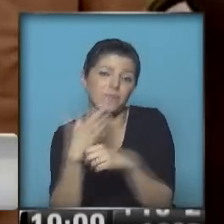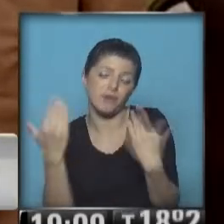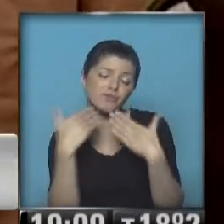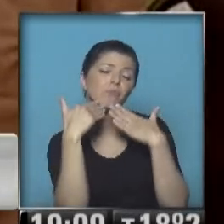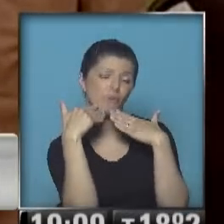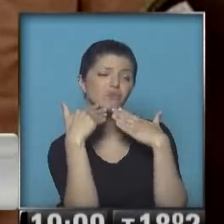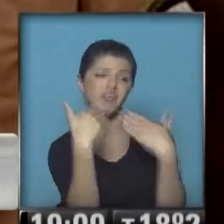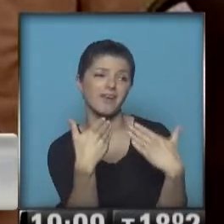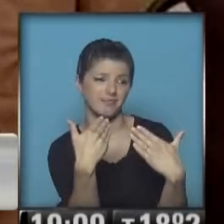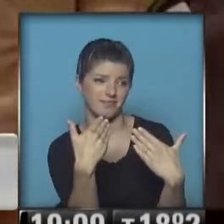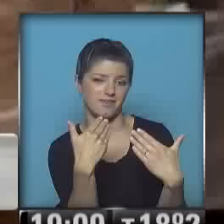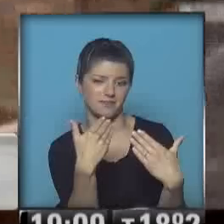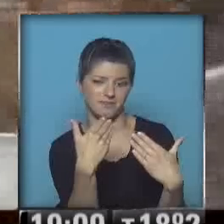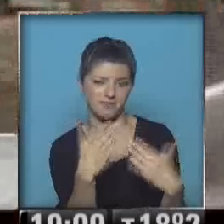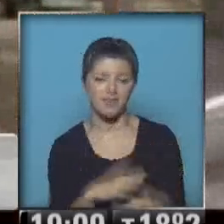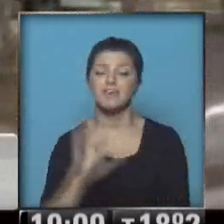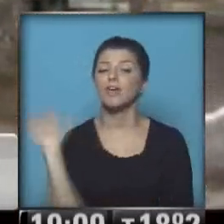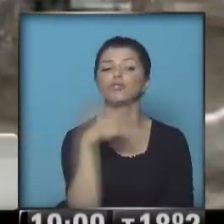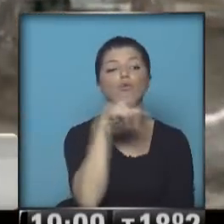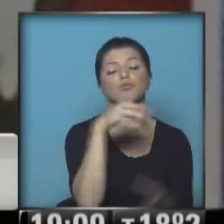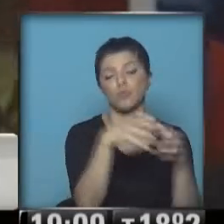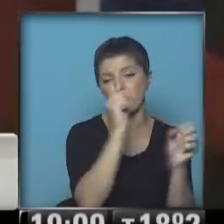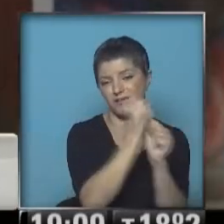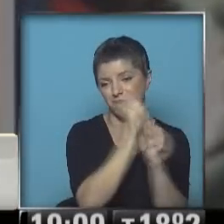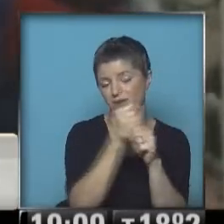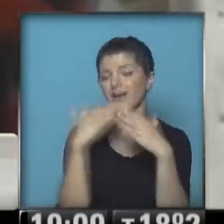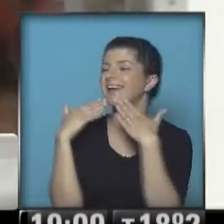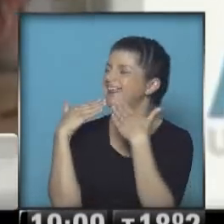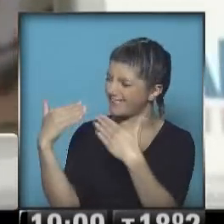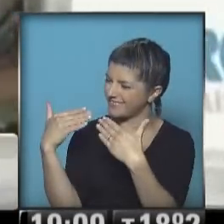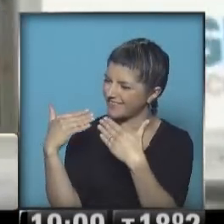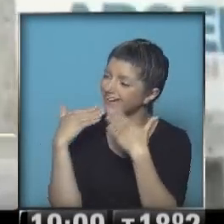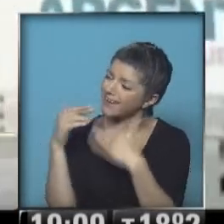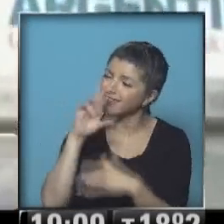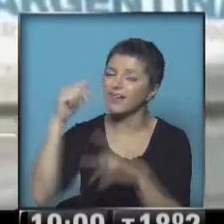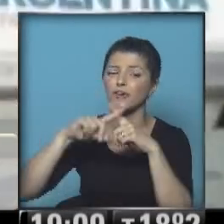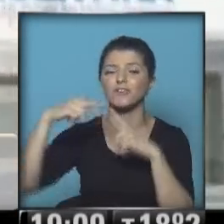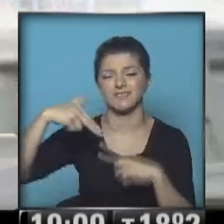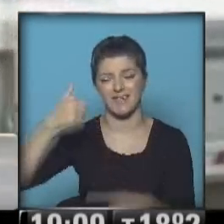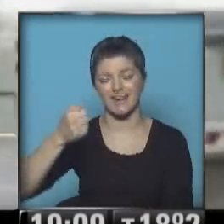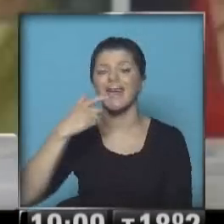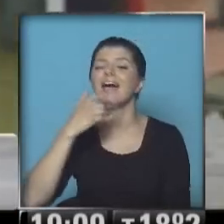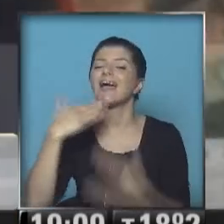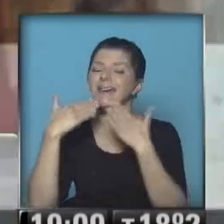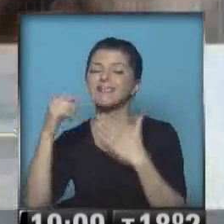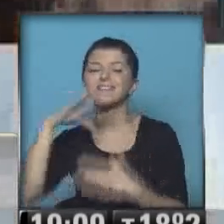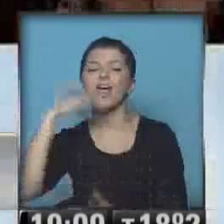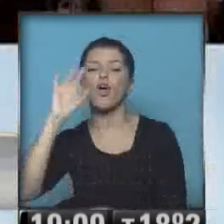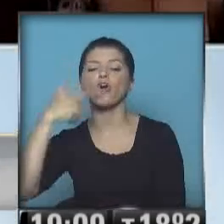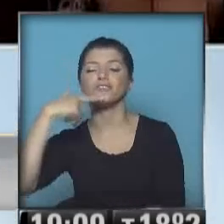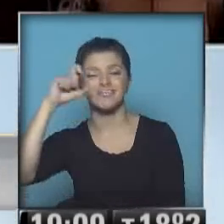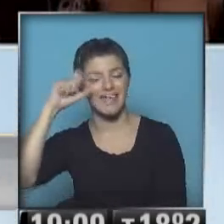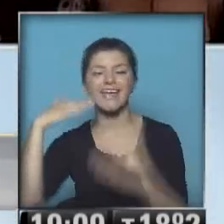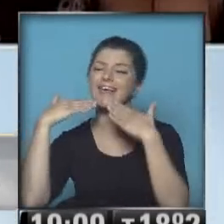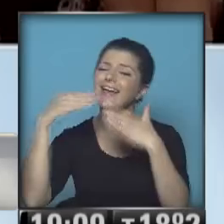muy agradecida con usted y con todo su entorno. Muchas gracias. Gracias, gracias, Roxana, gracias, José, muchas gracias. Gracias,